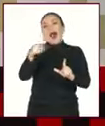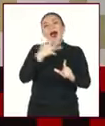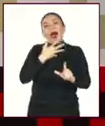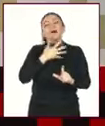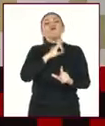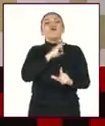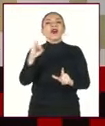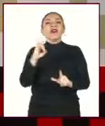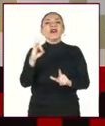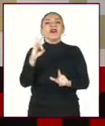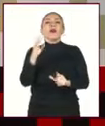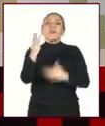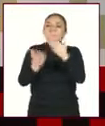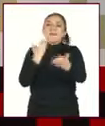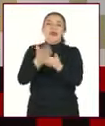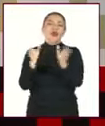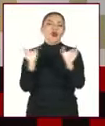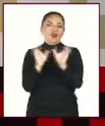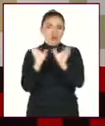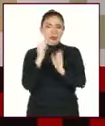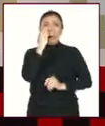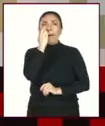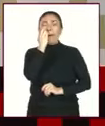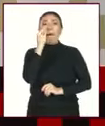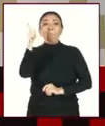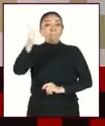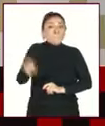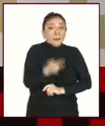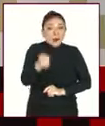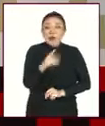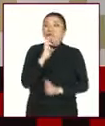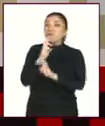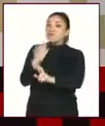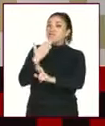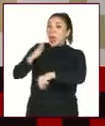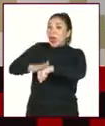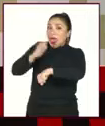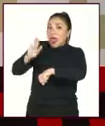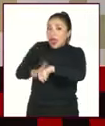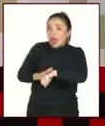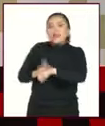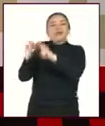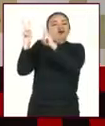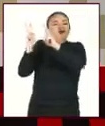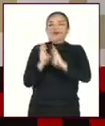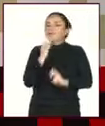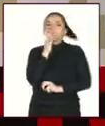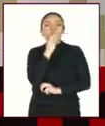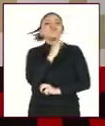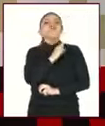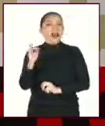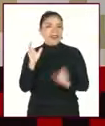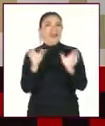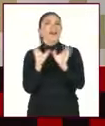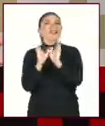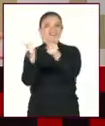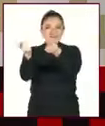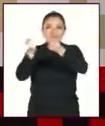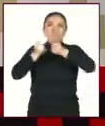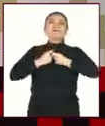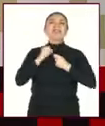proporcione para solicitar su constancia. Respondan la pregunta y si su respuesta es correcta, ¿qué creen? Podrán